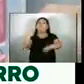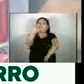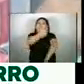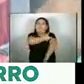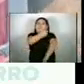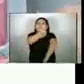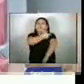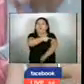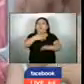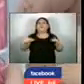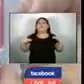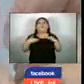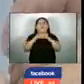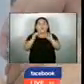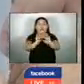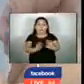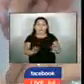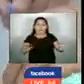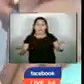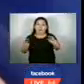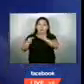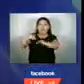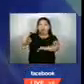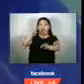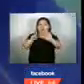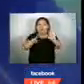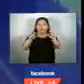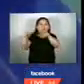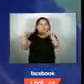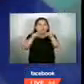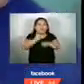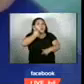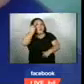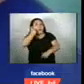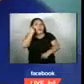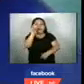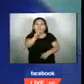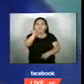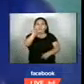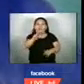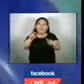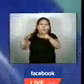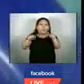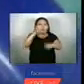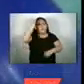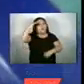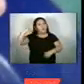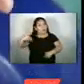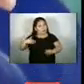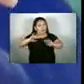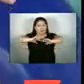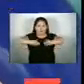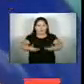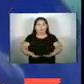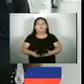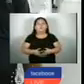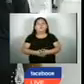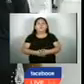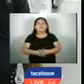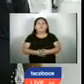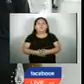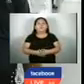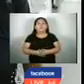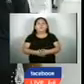vacunación contra el COVID-19 para niños mayores de 6 años, adolescentes de 12 años y las mujeres en estado de embarazo.